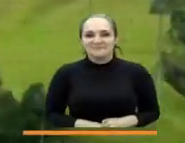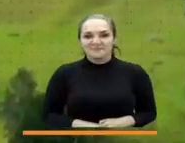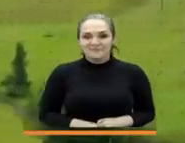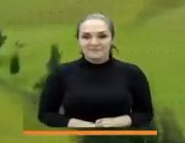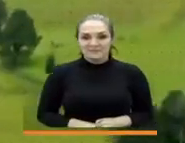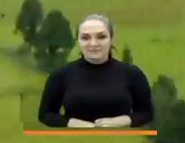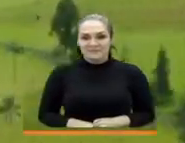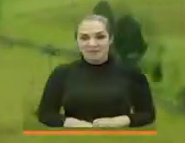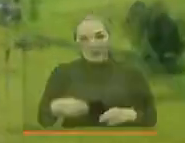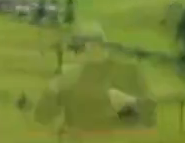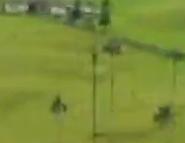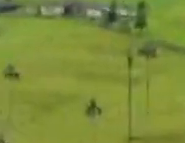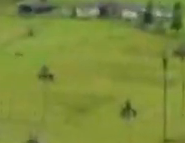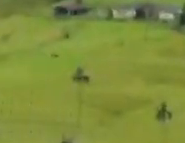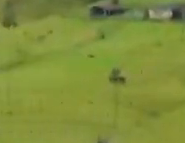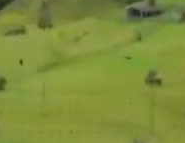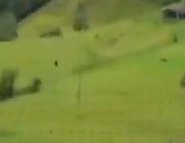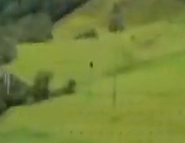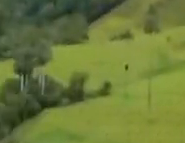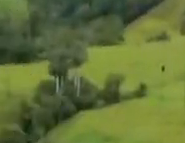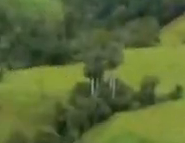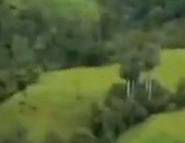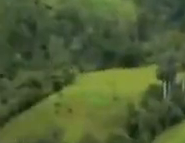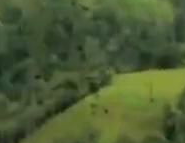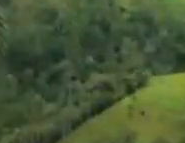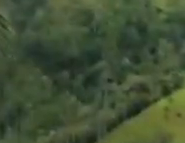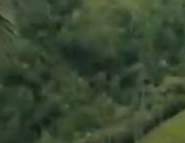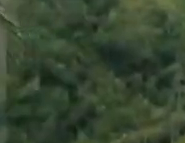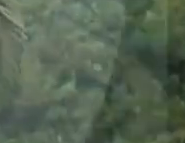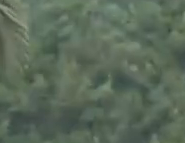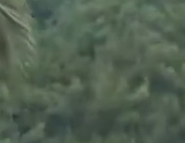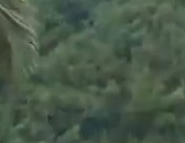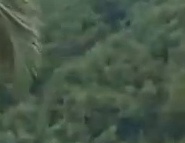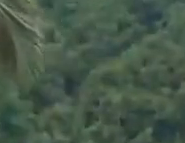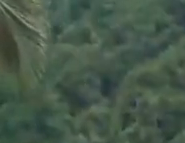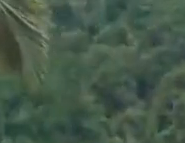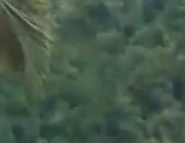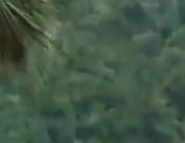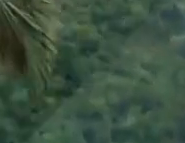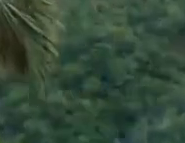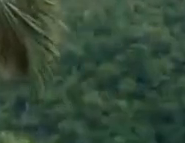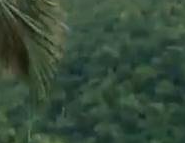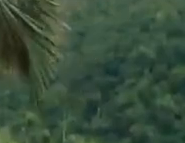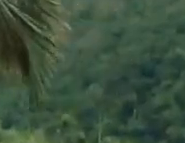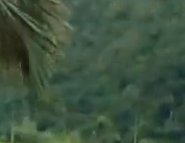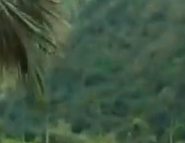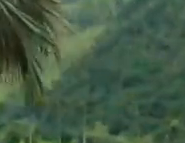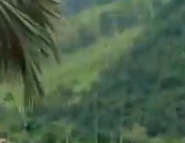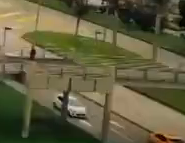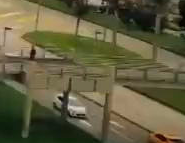Ya regresamos con más información en RTVC Noticias.